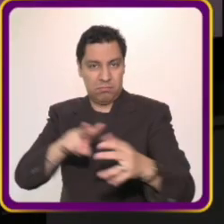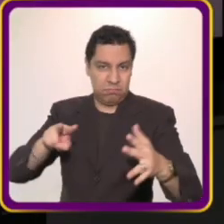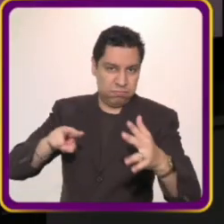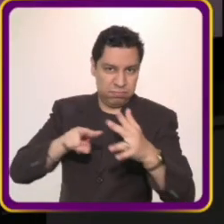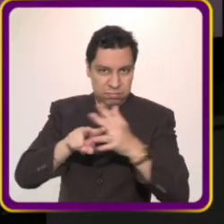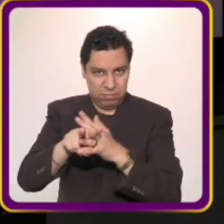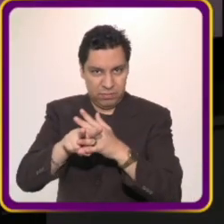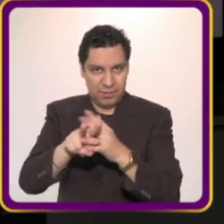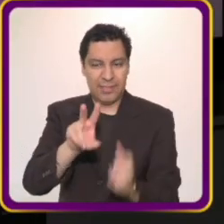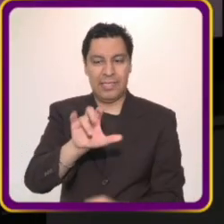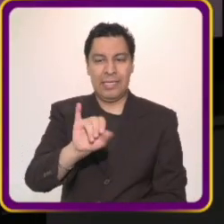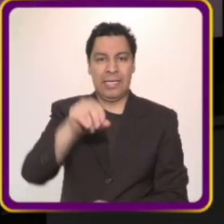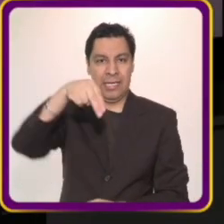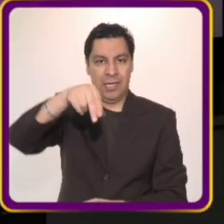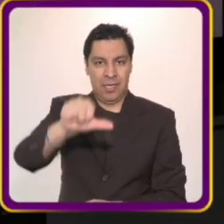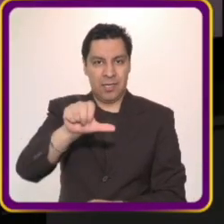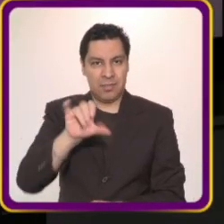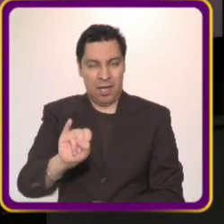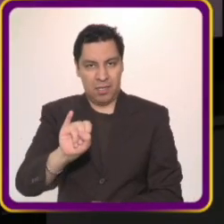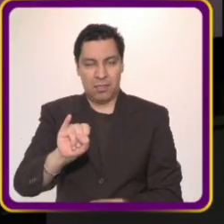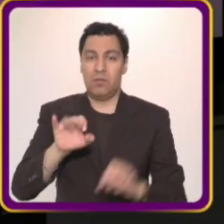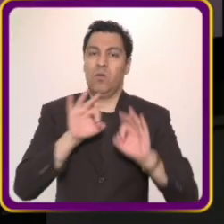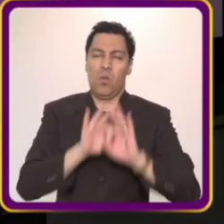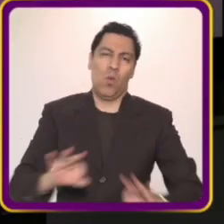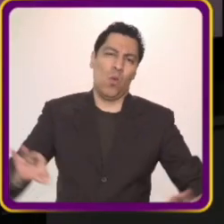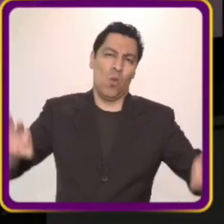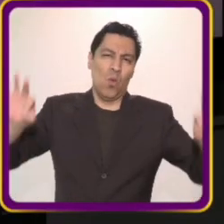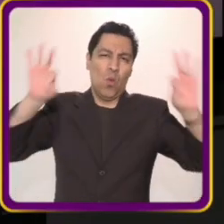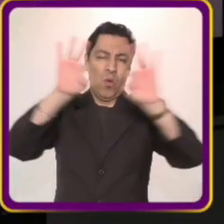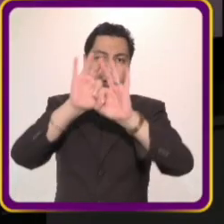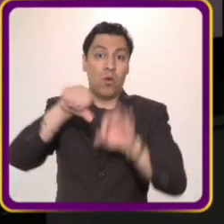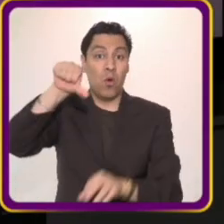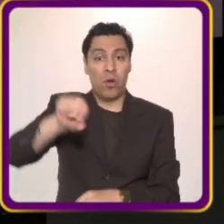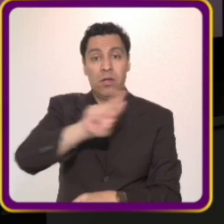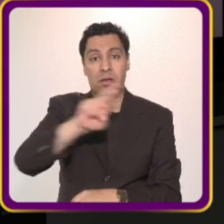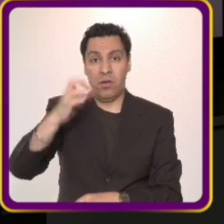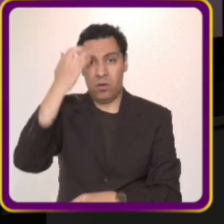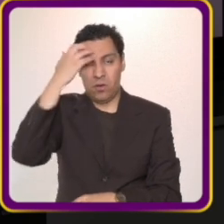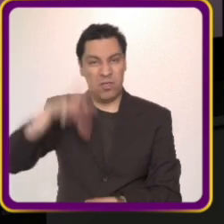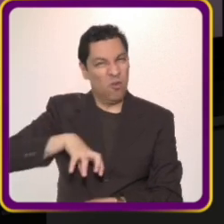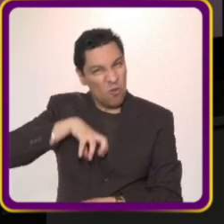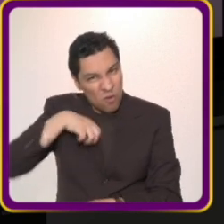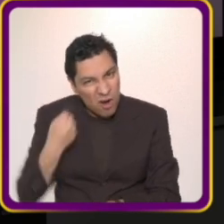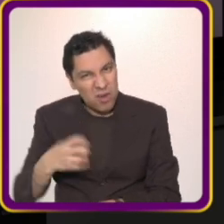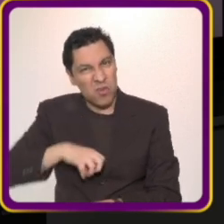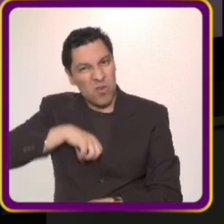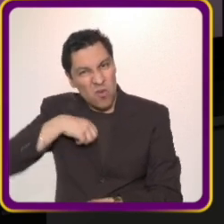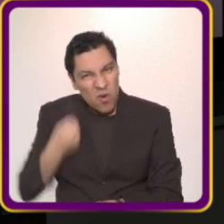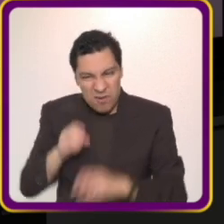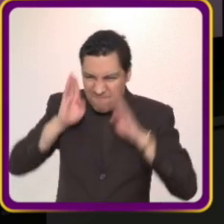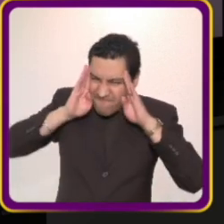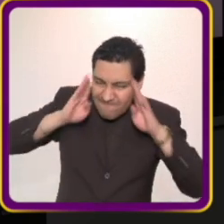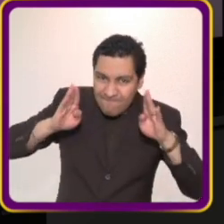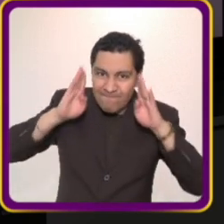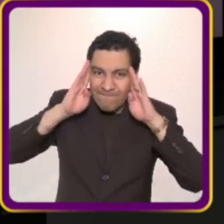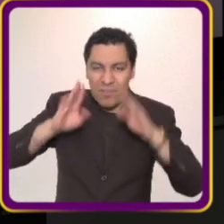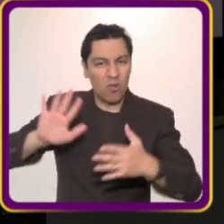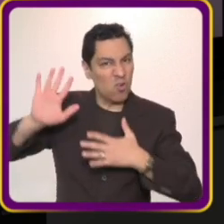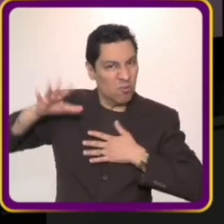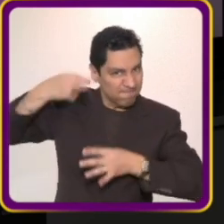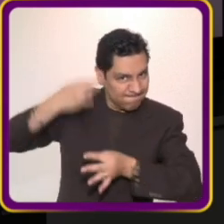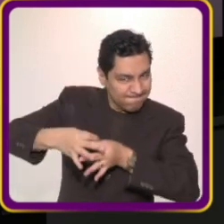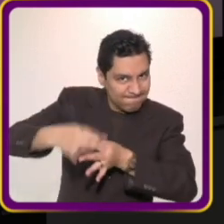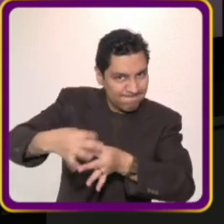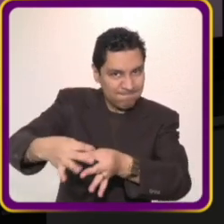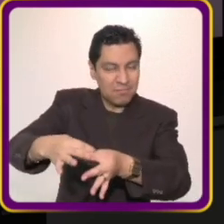Es un honor estar en este importante evento que hoy reconoce el esfuerzo, la dedicación y el compromiso